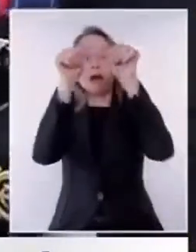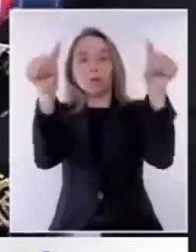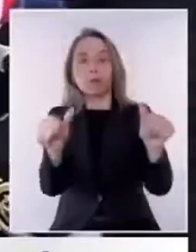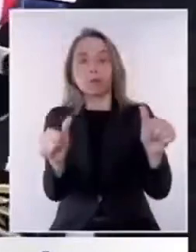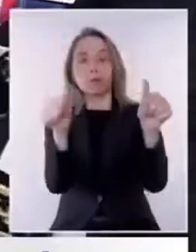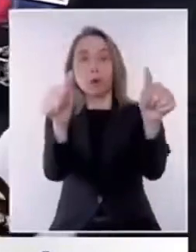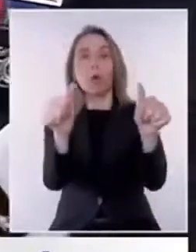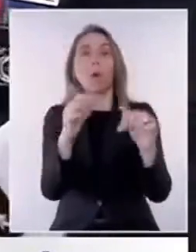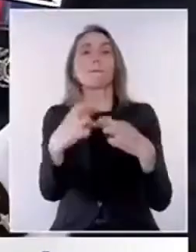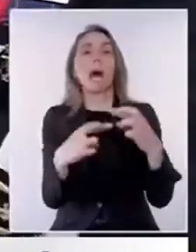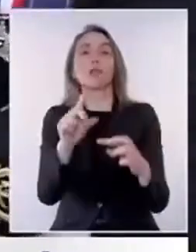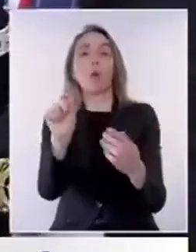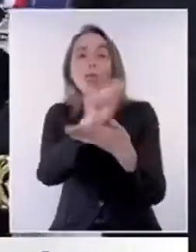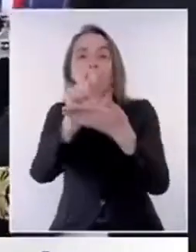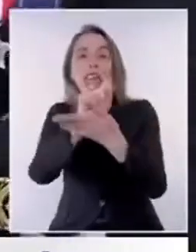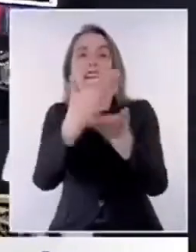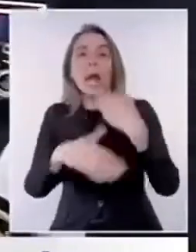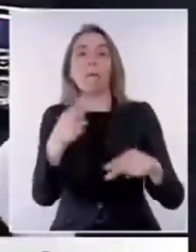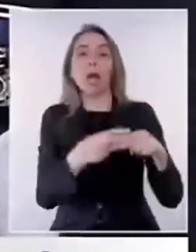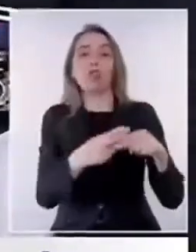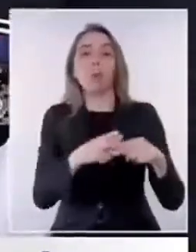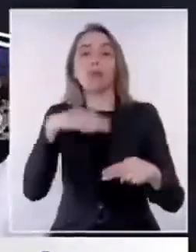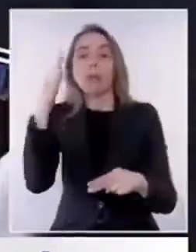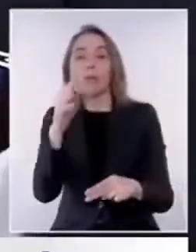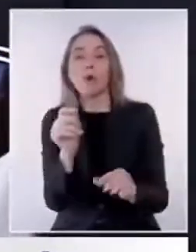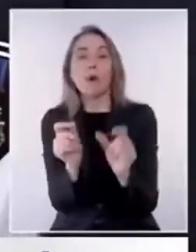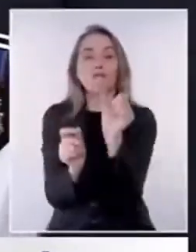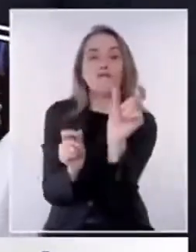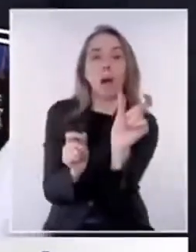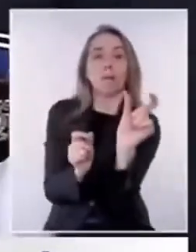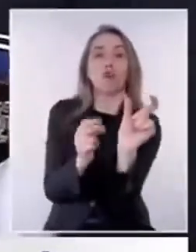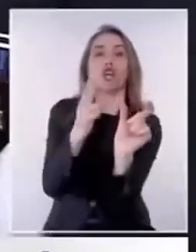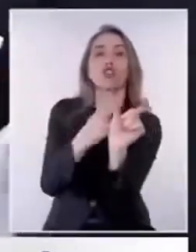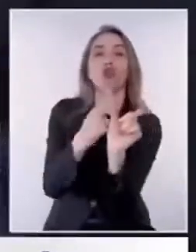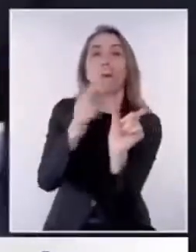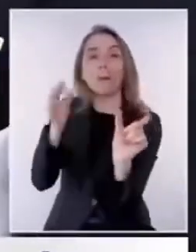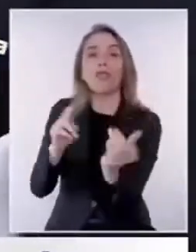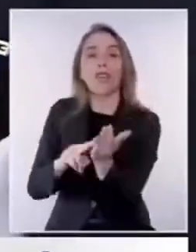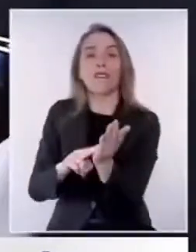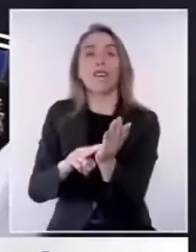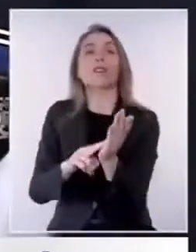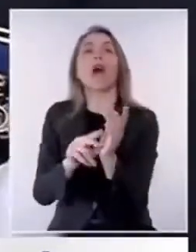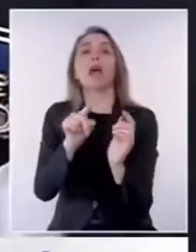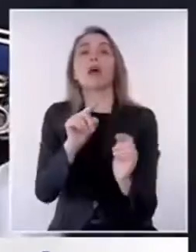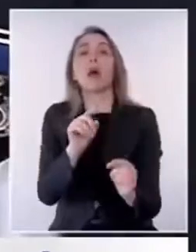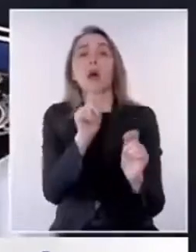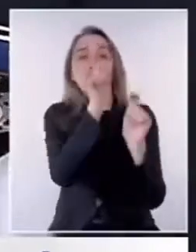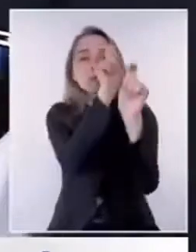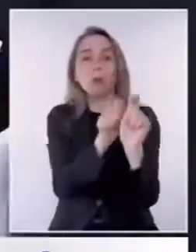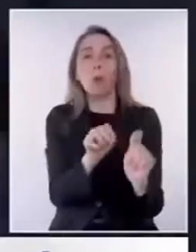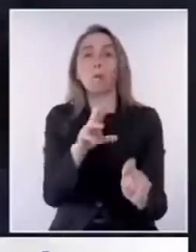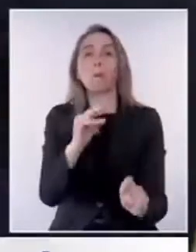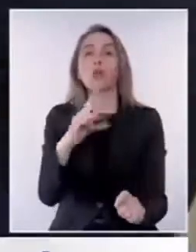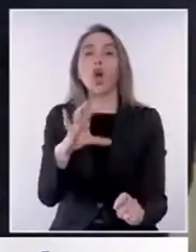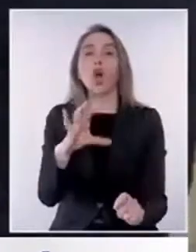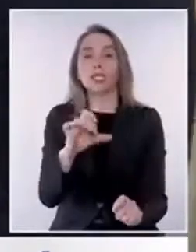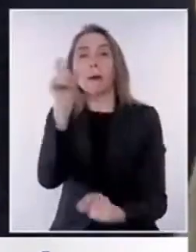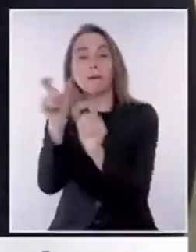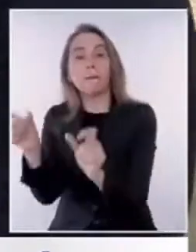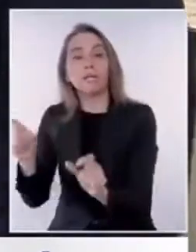patrimonial, por lo tanto no podemos adulterarla, pero vamos a hacer después una corrección ahí en la placa de bronce que sí podemos cambiar. Pero la